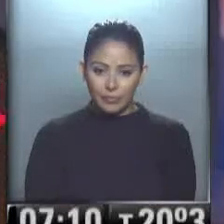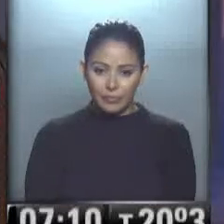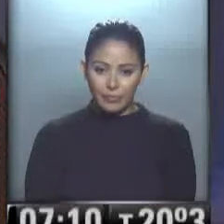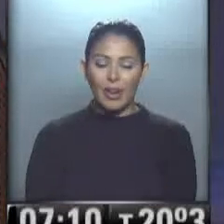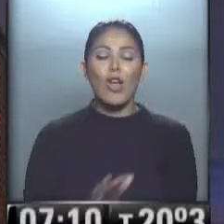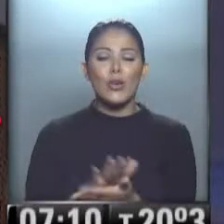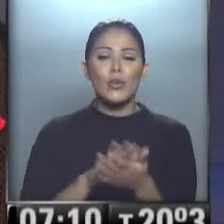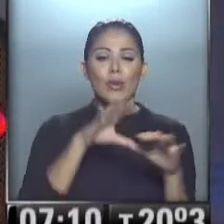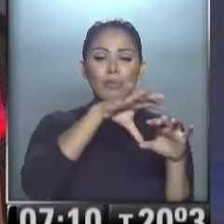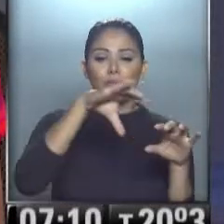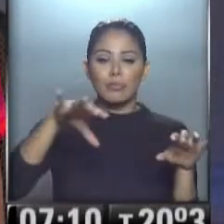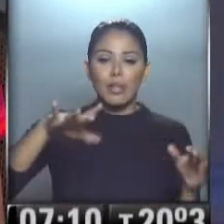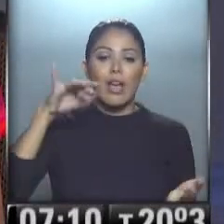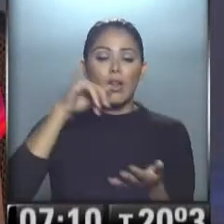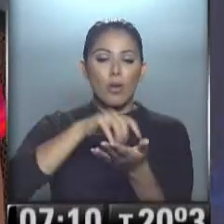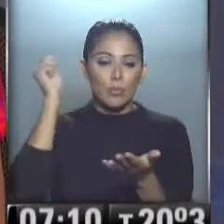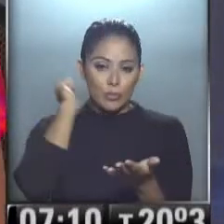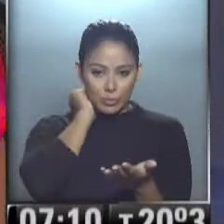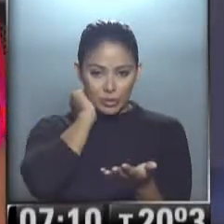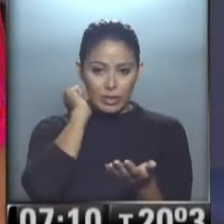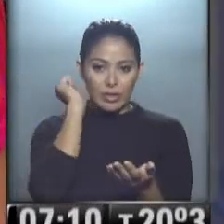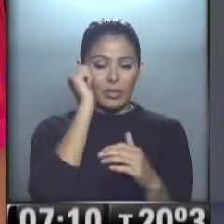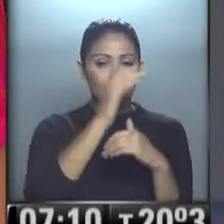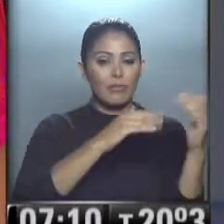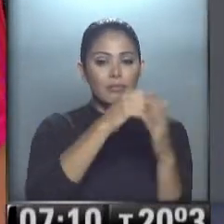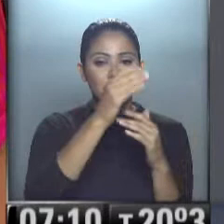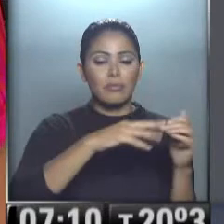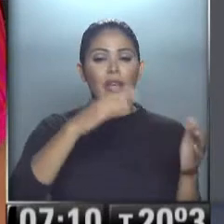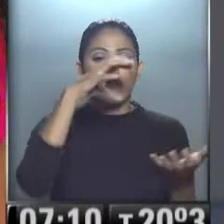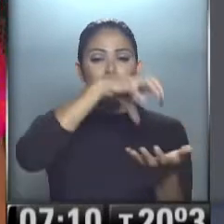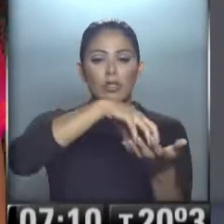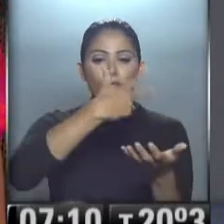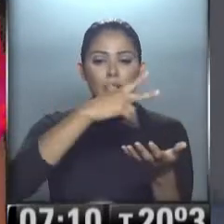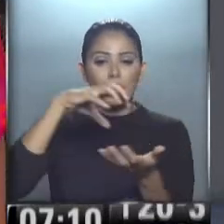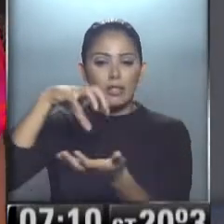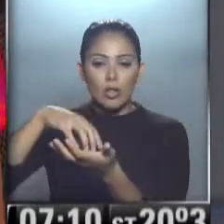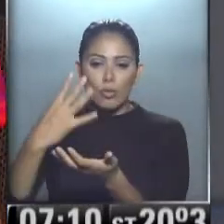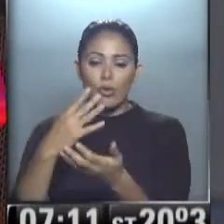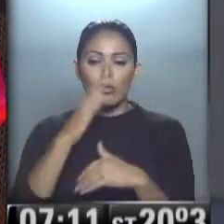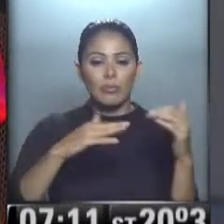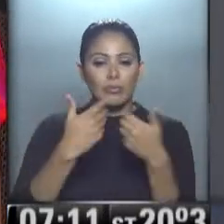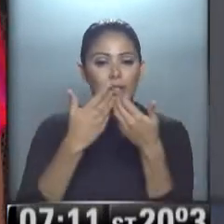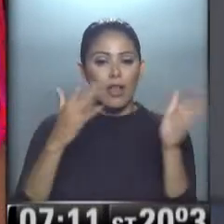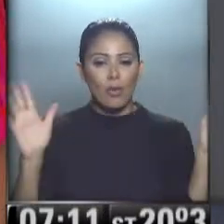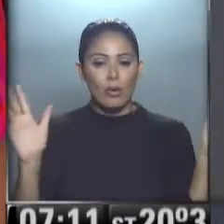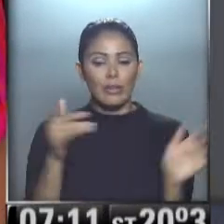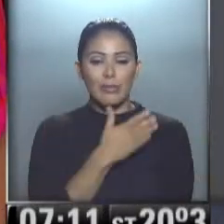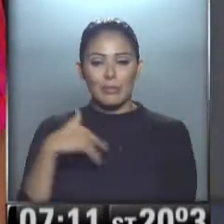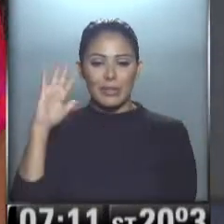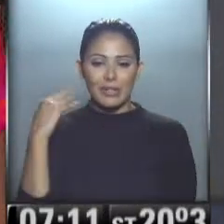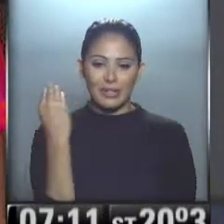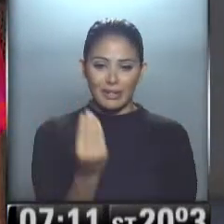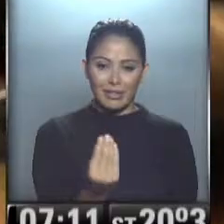Nuevas instalaciones para el Aeroparque Jorge Newbery. Se remodelaron los edificios 3 y 4 y para la inauguración de obras estuvo presente la presidenta